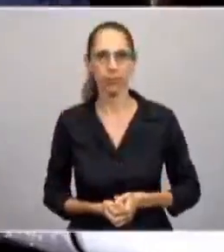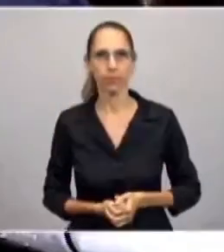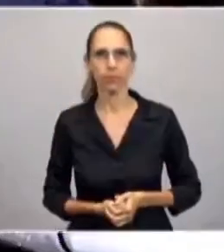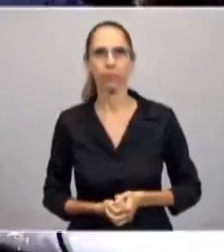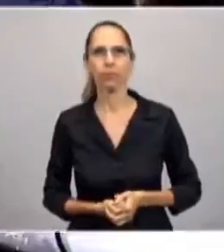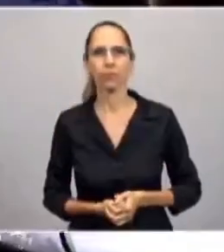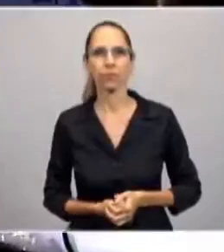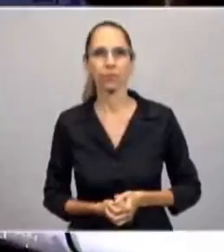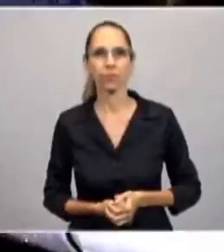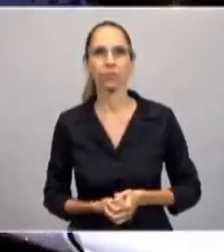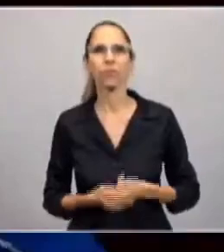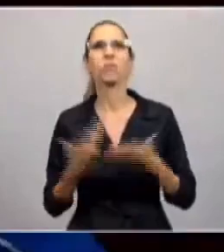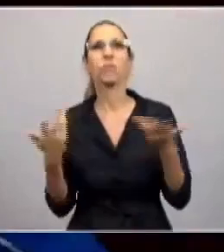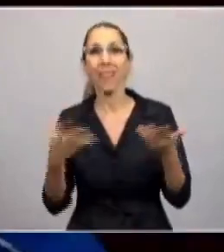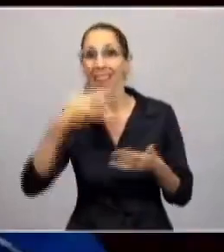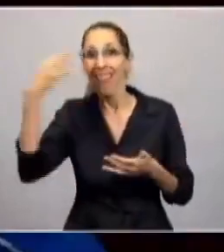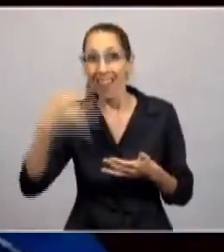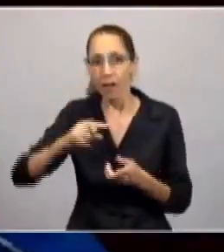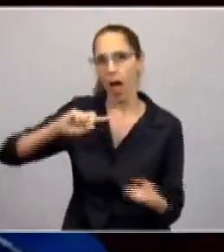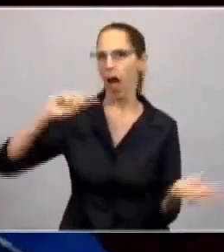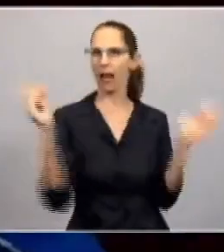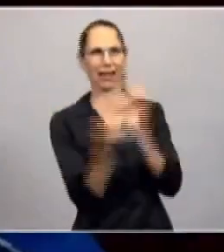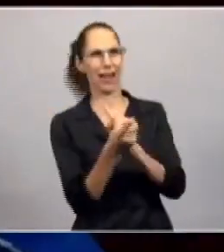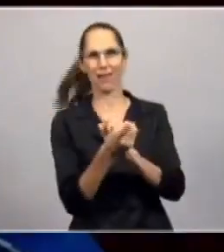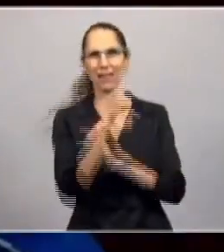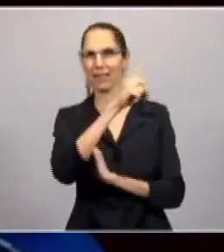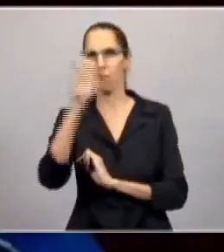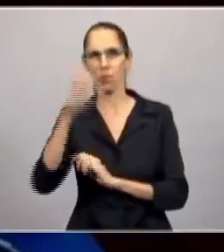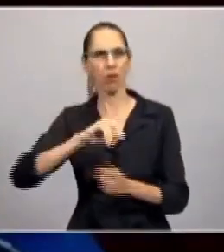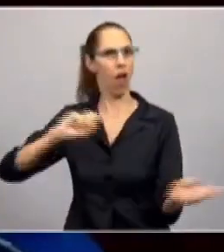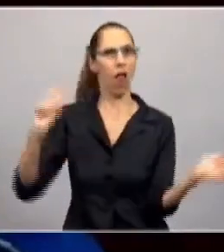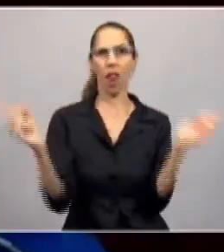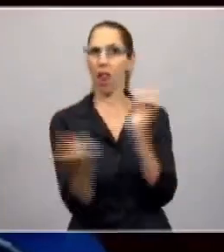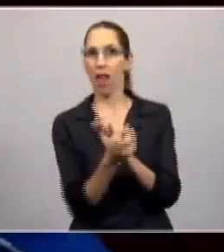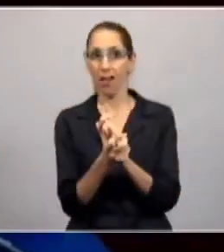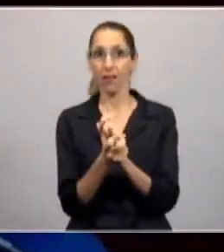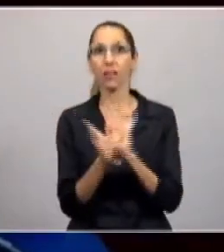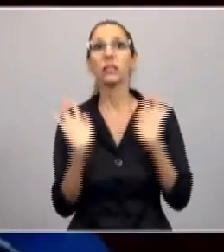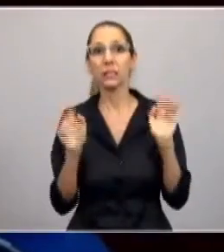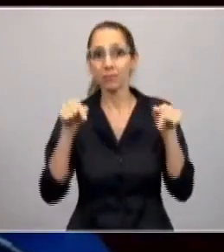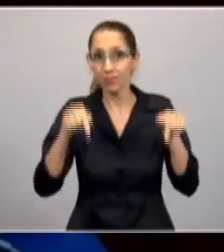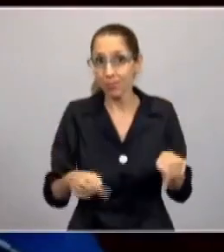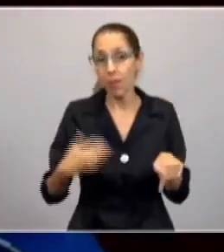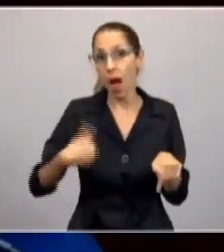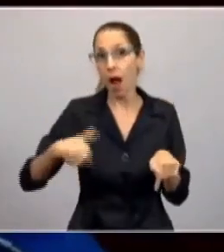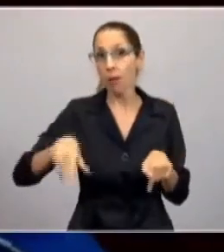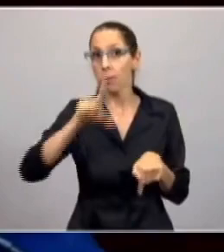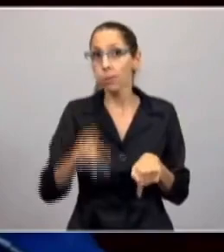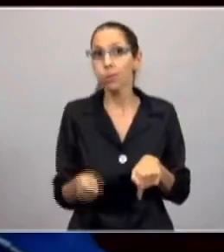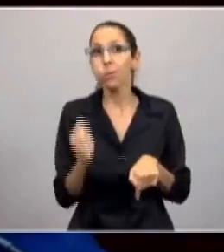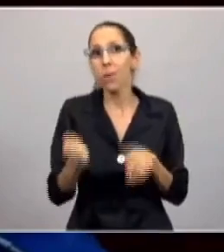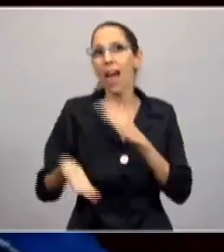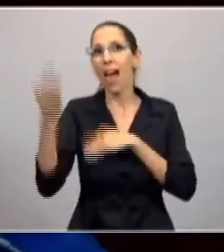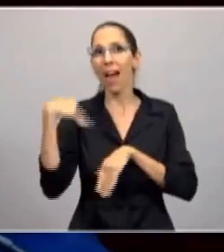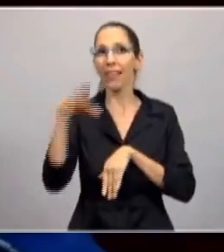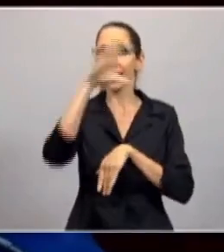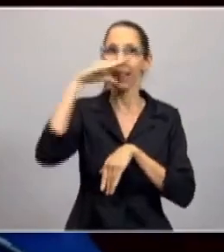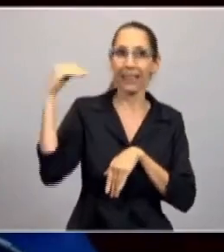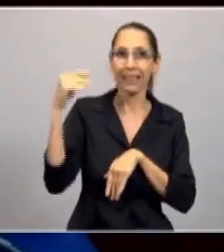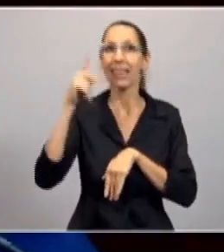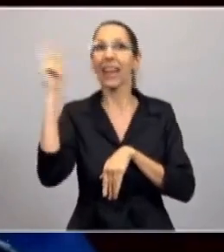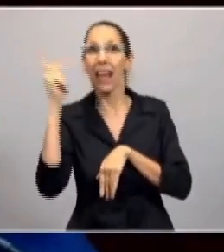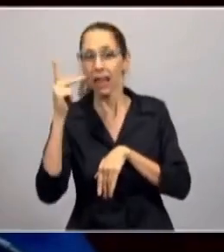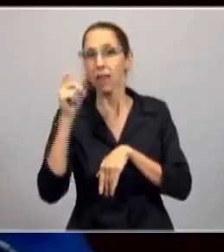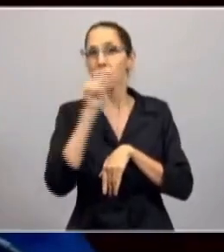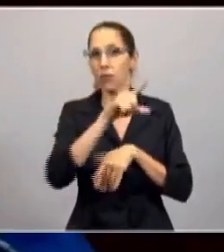Es exactamente al revés, el contrario de lo que hicieron en nuestro país Néstor y Cristina, con